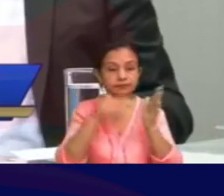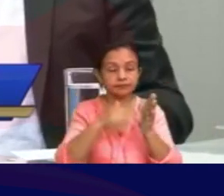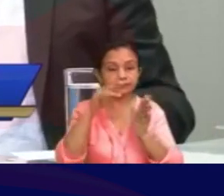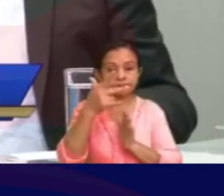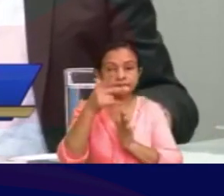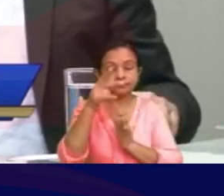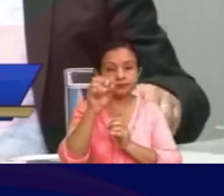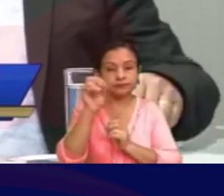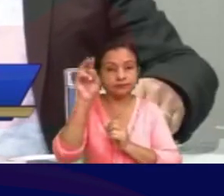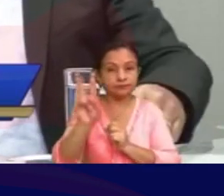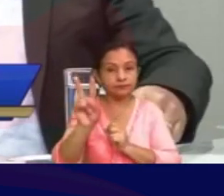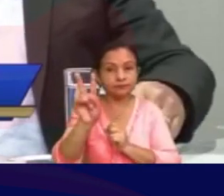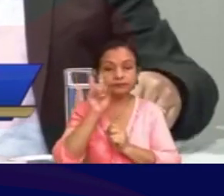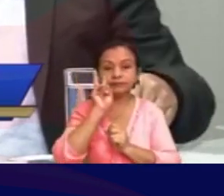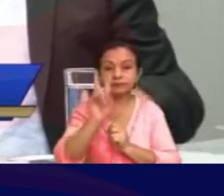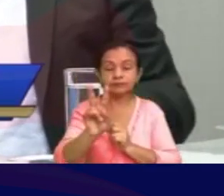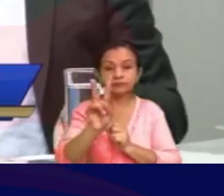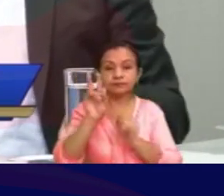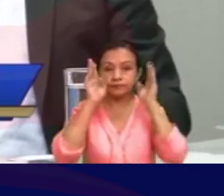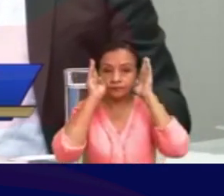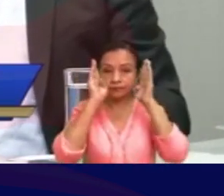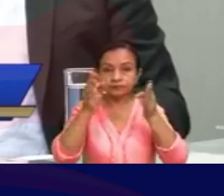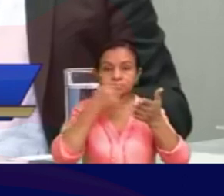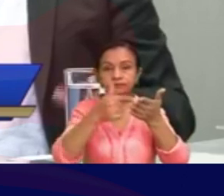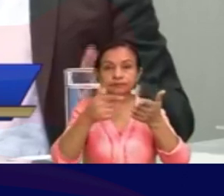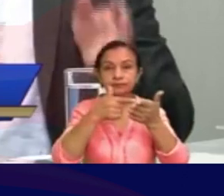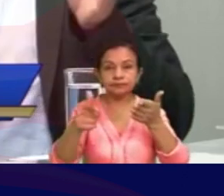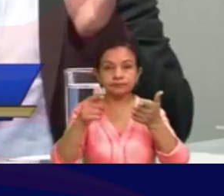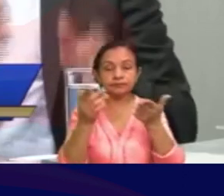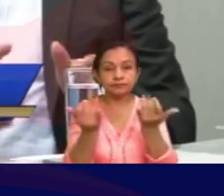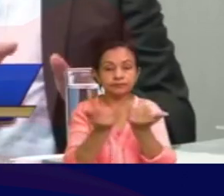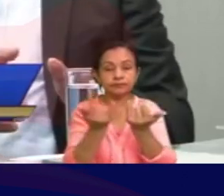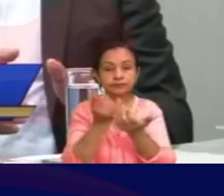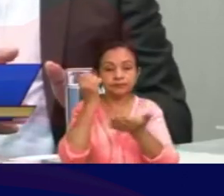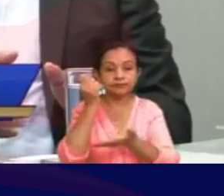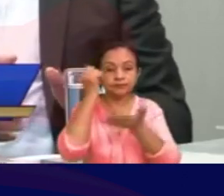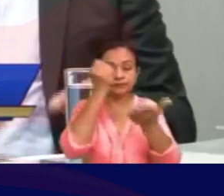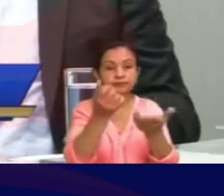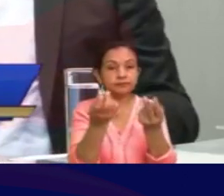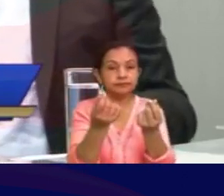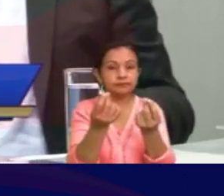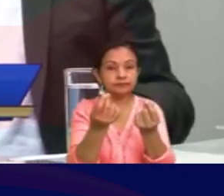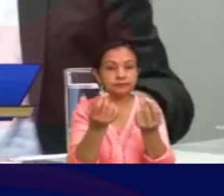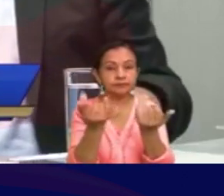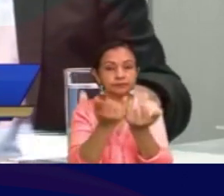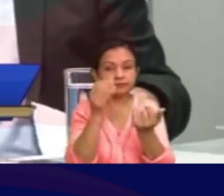9.802, y vemos que tenemos una cobertura en el gasto con el ingreso proyectado